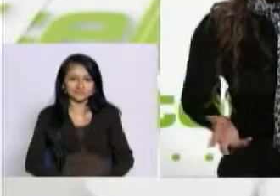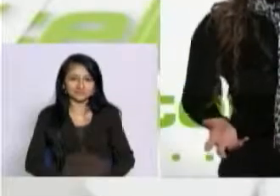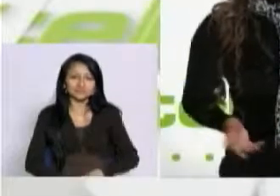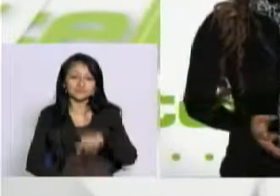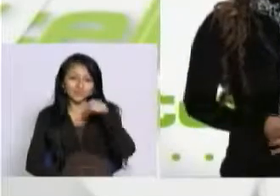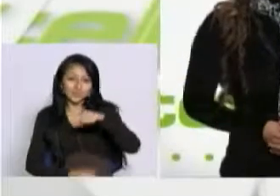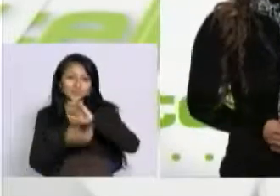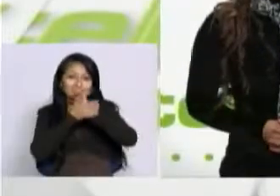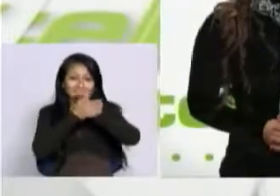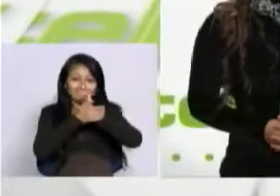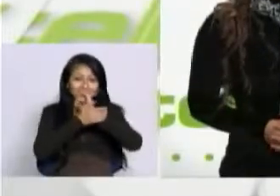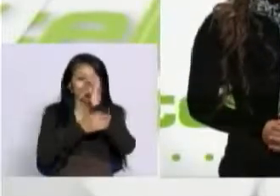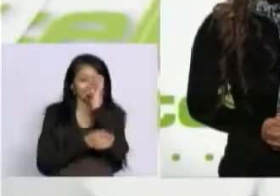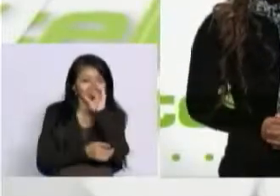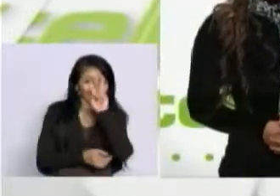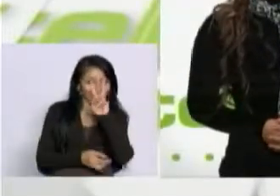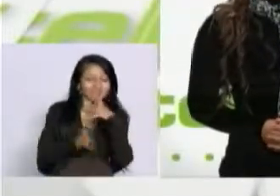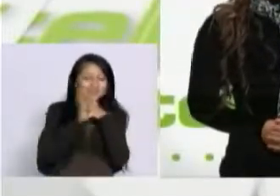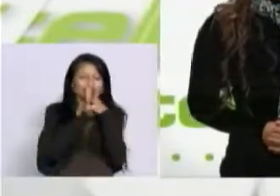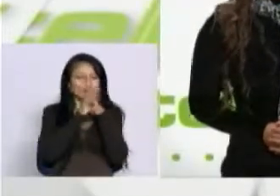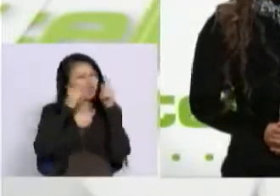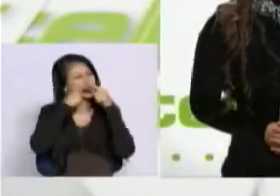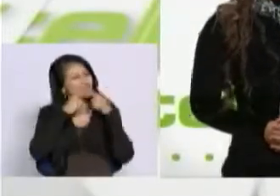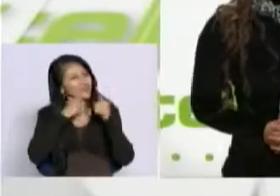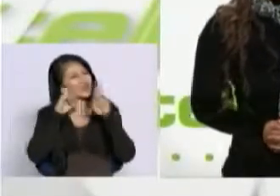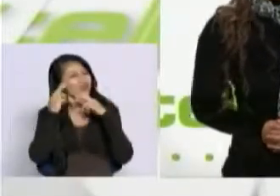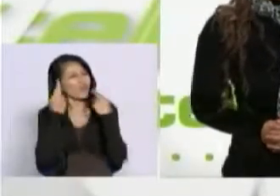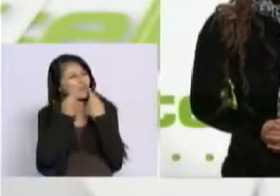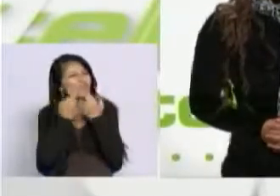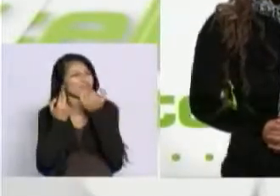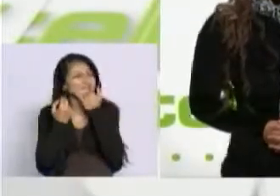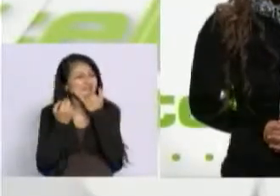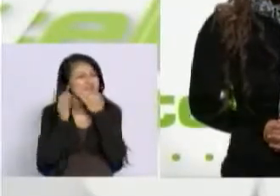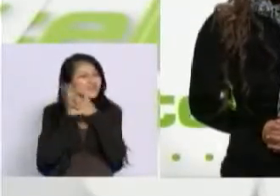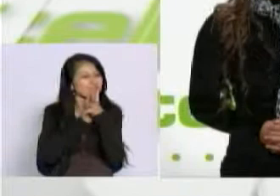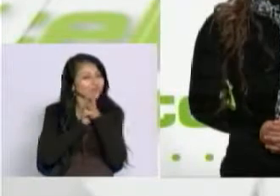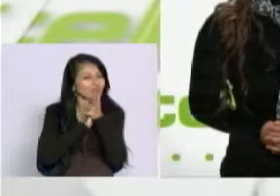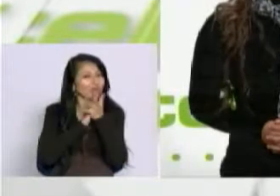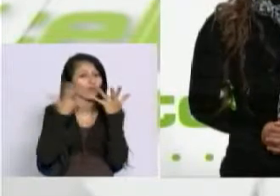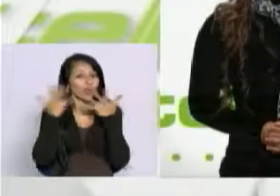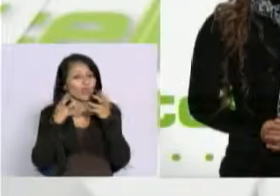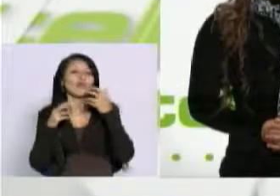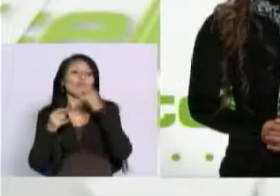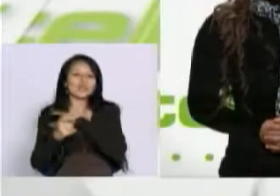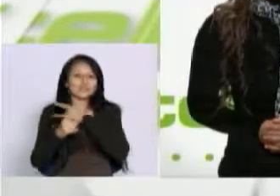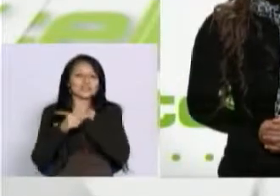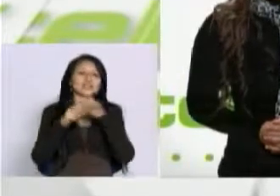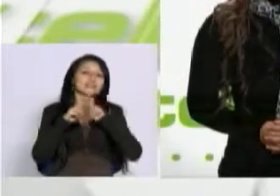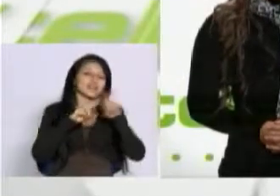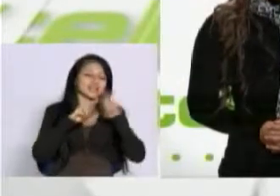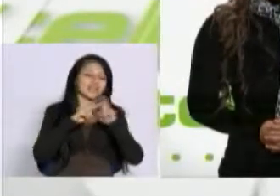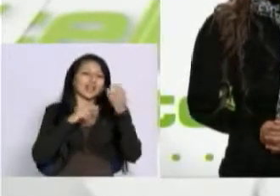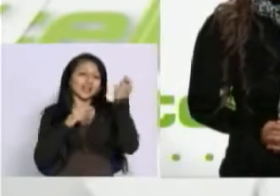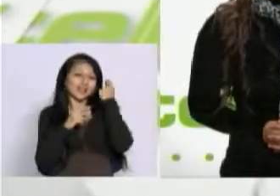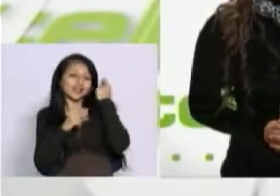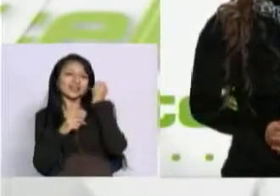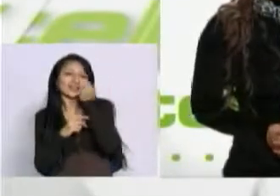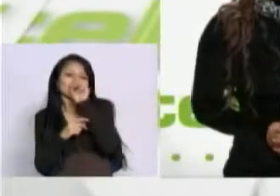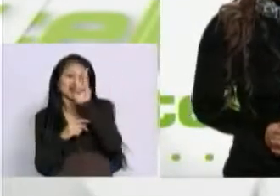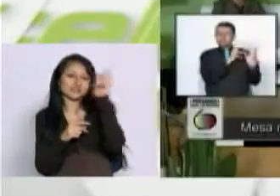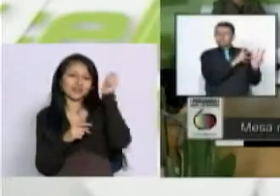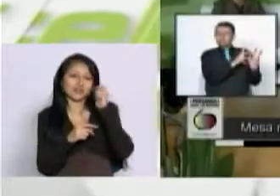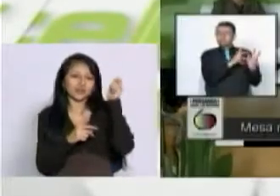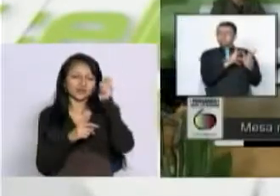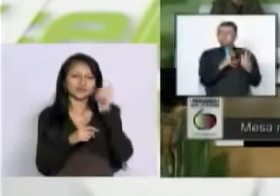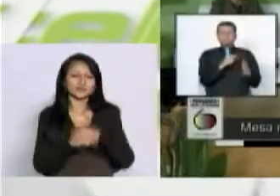Hoy en Telecafé TV les contamos algunos apartes de este importante evento que se llevó a cabo en la Universidad de Manizales el pasado 13 de